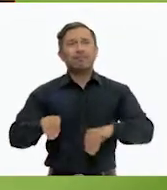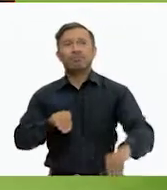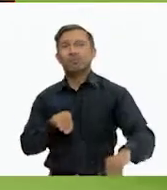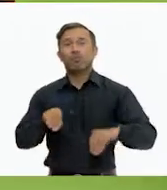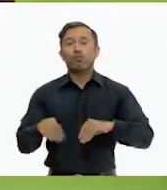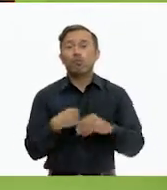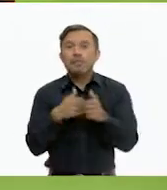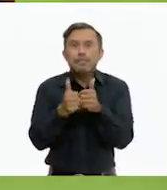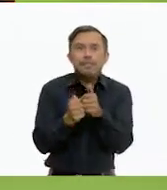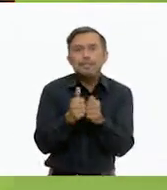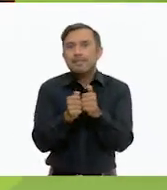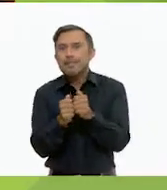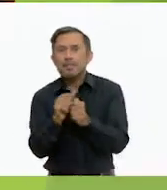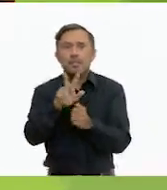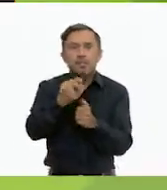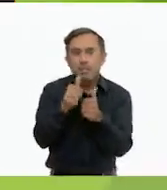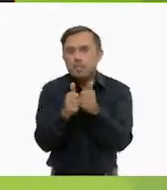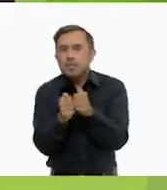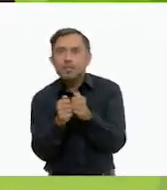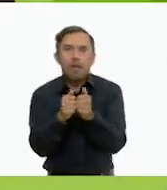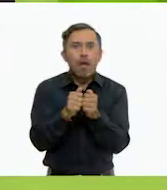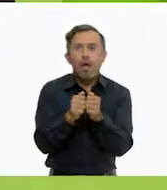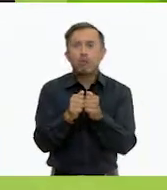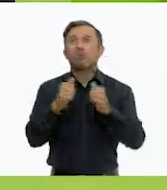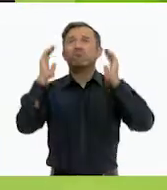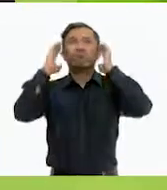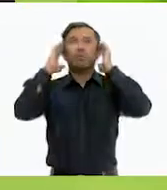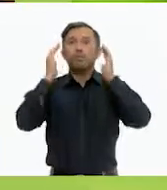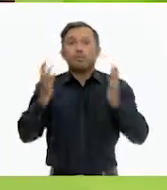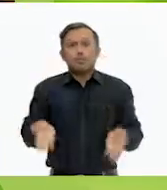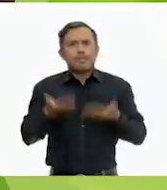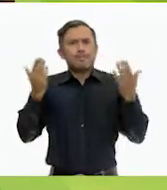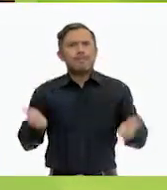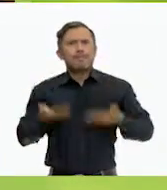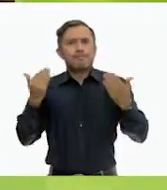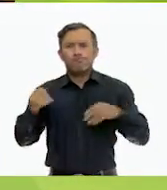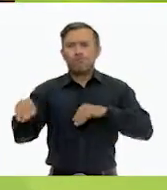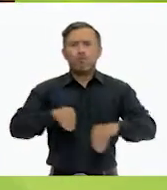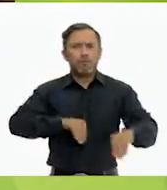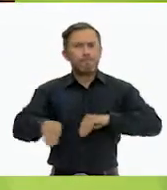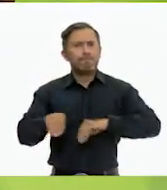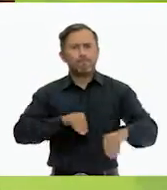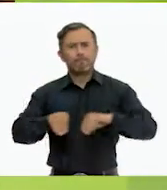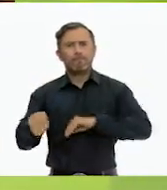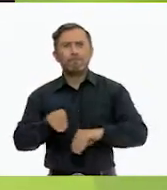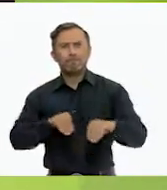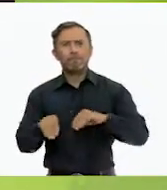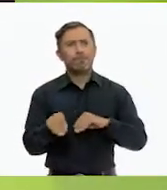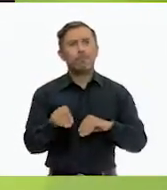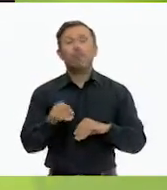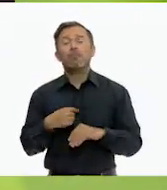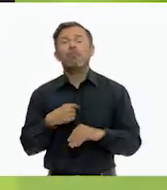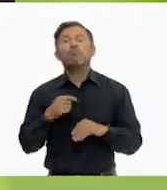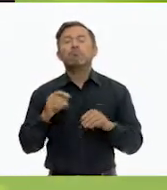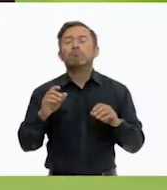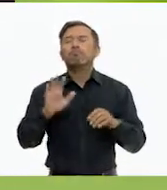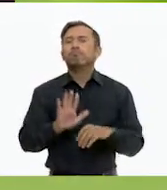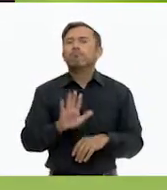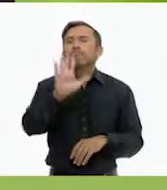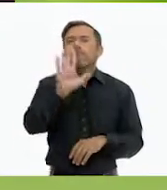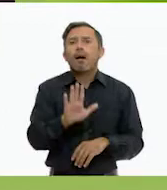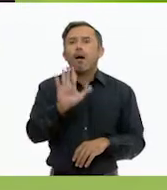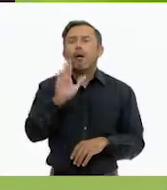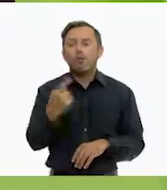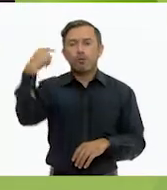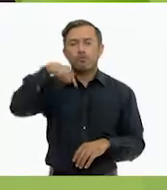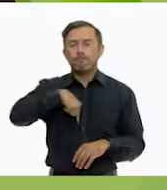un videojuego en la tele del staff. Y necesito moverme. ¡Necesito moverme! Es como si de pronto yo me encendiera